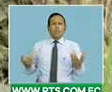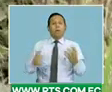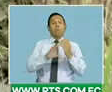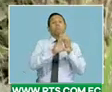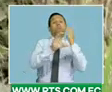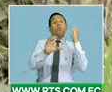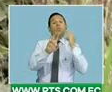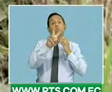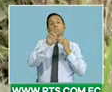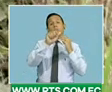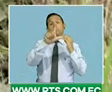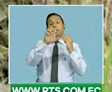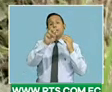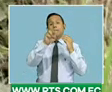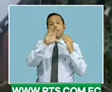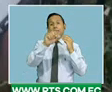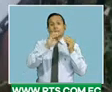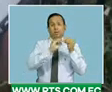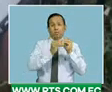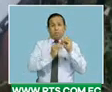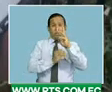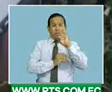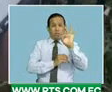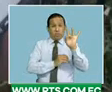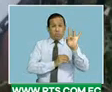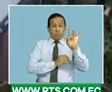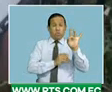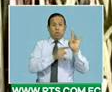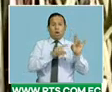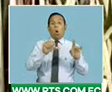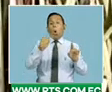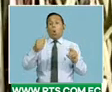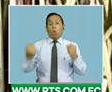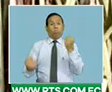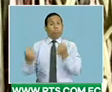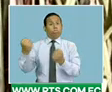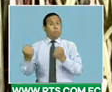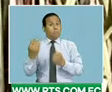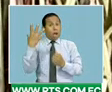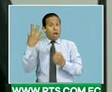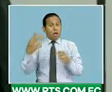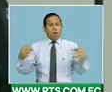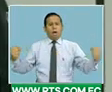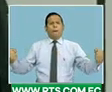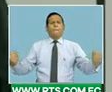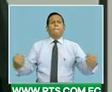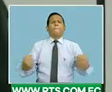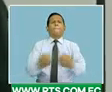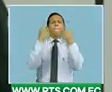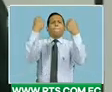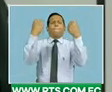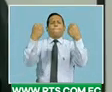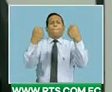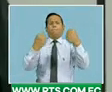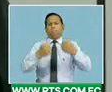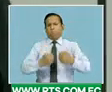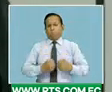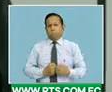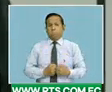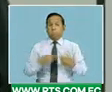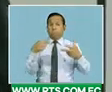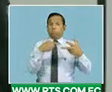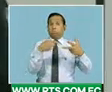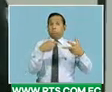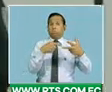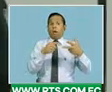Disco 68 y una camioneta blanca tuvieron un choque frontal excéntrico. En la cual del bus de la Valencia